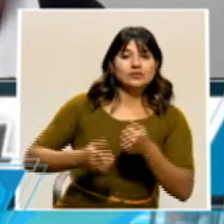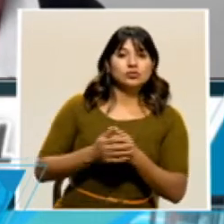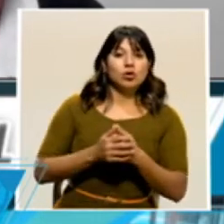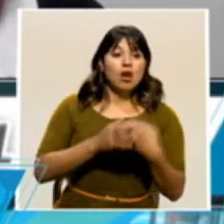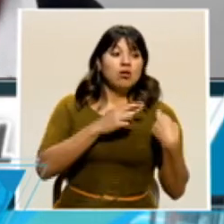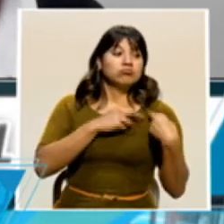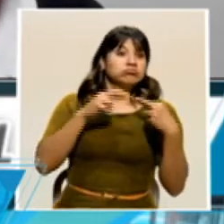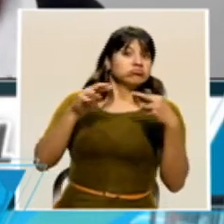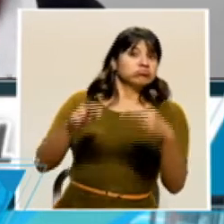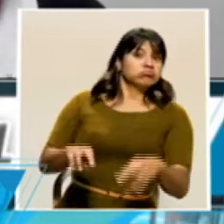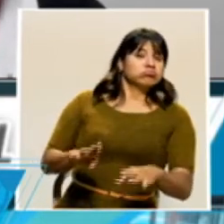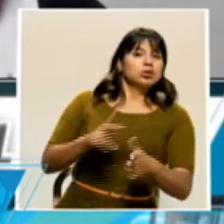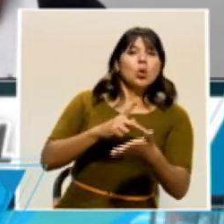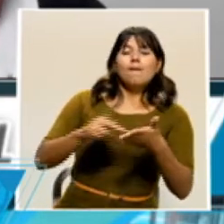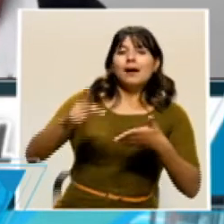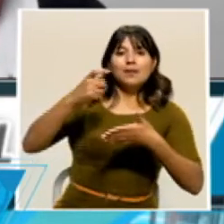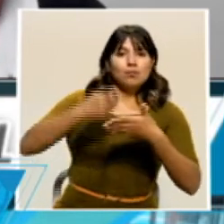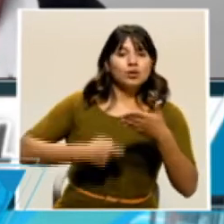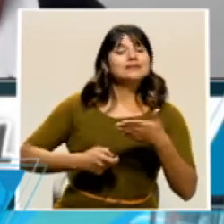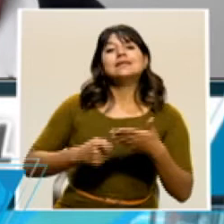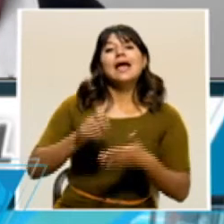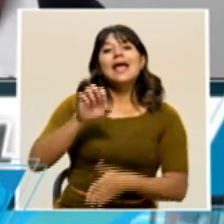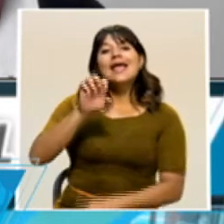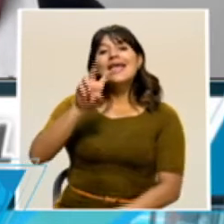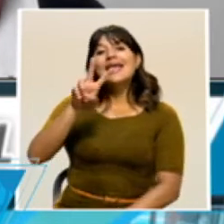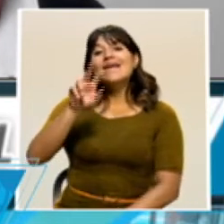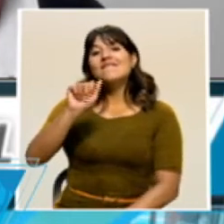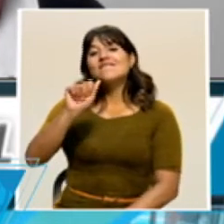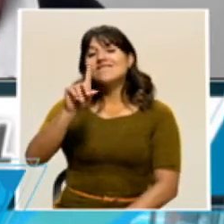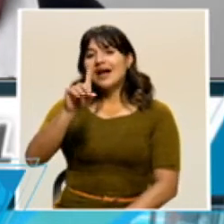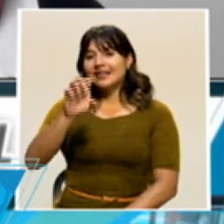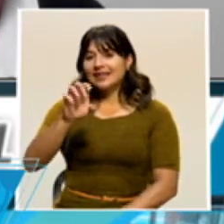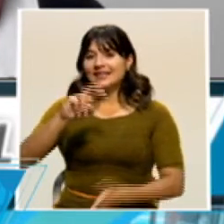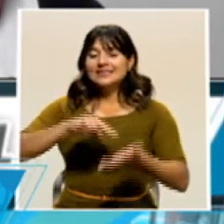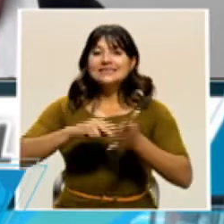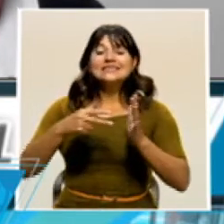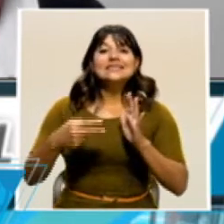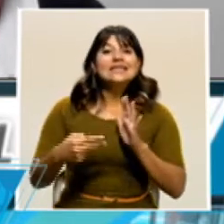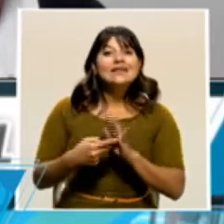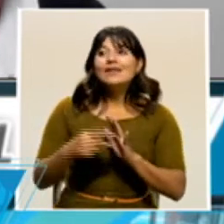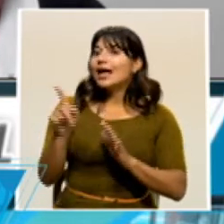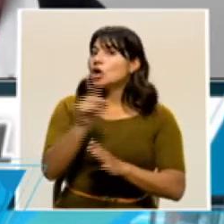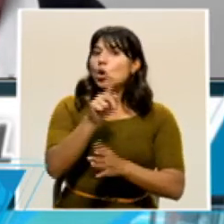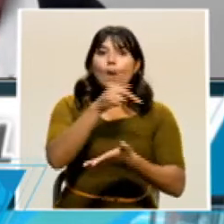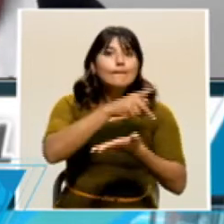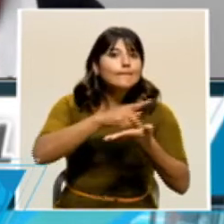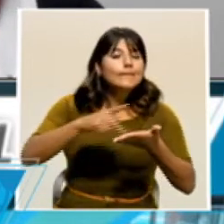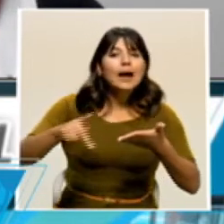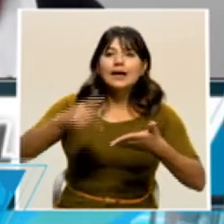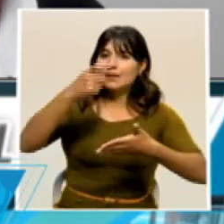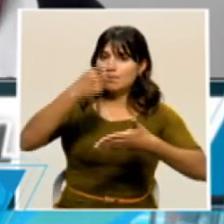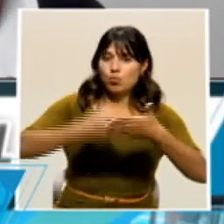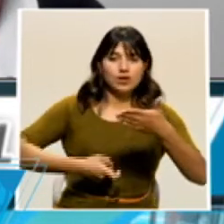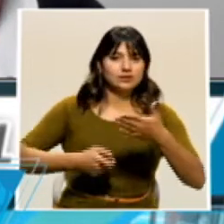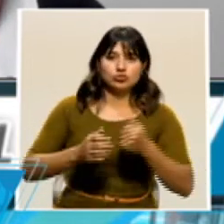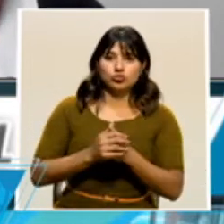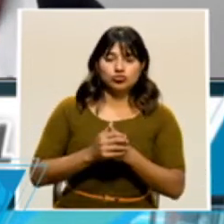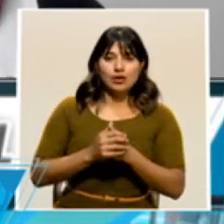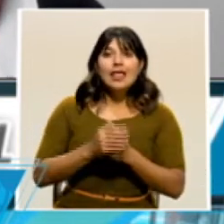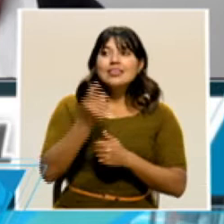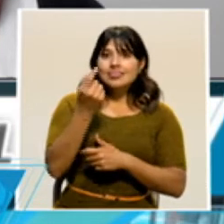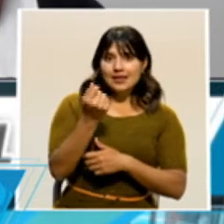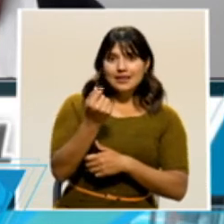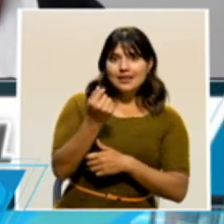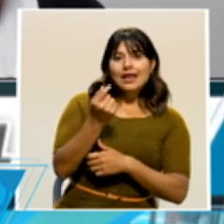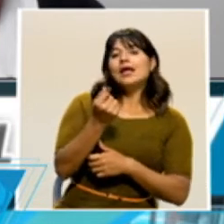responsabilidad fiscal, y cuando decimos evade estamos diciendo que deja de pagar de plata que tiene que ir